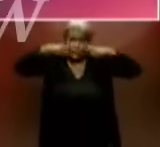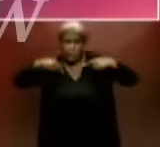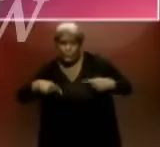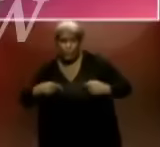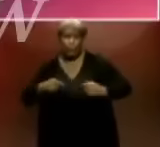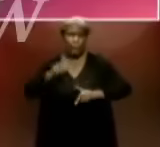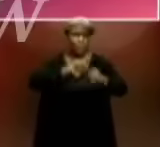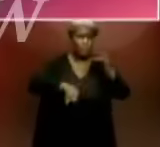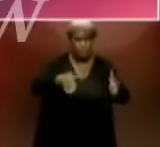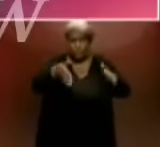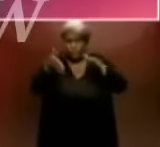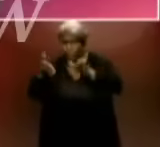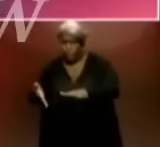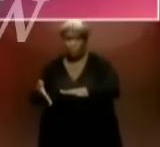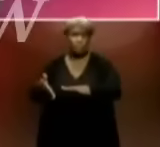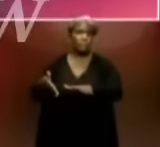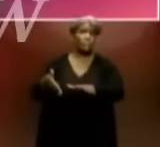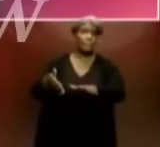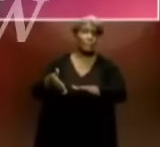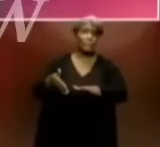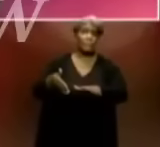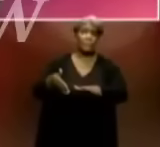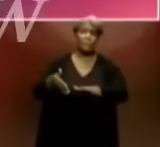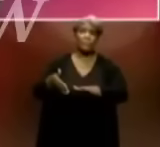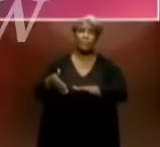que se fueron,